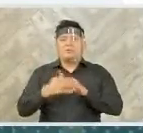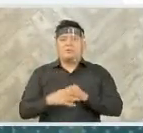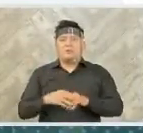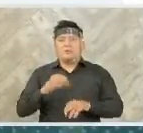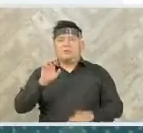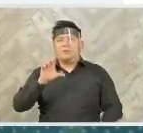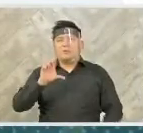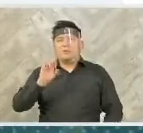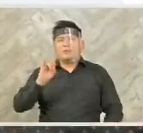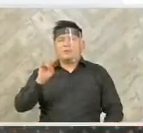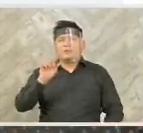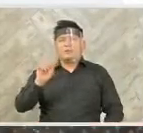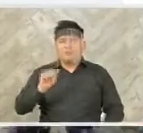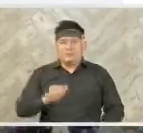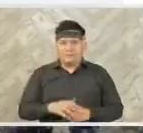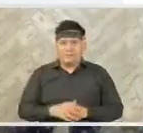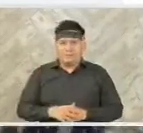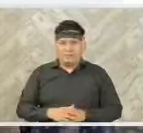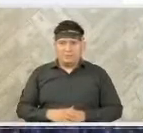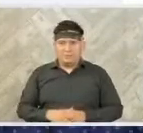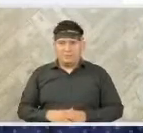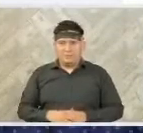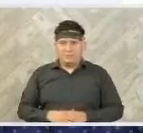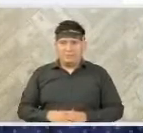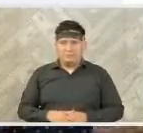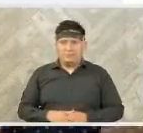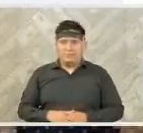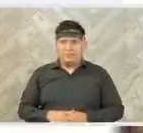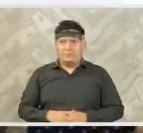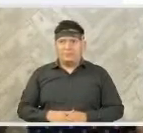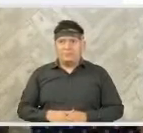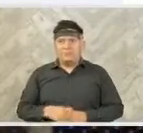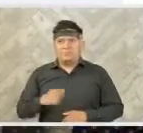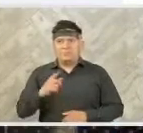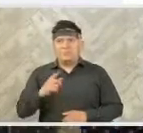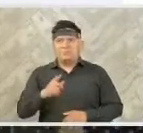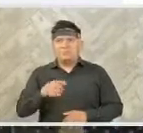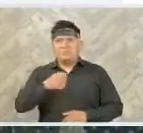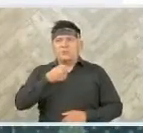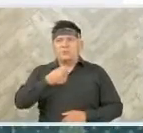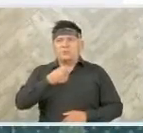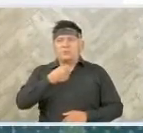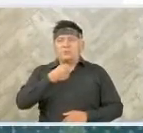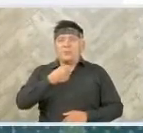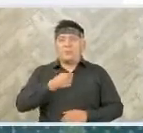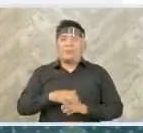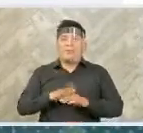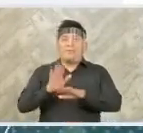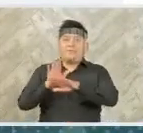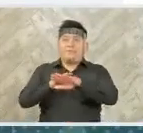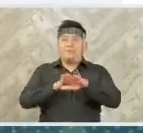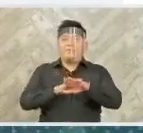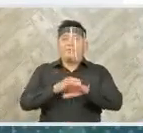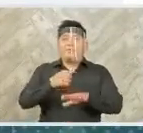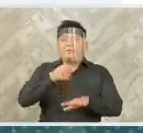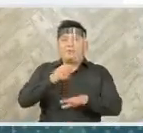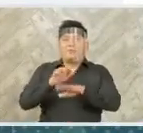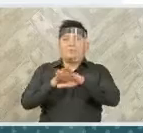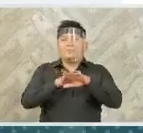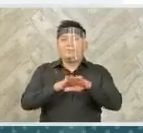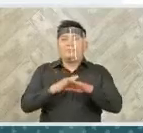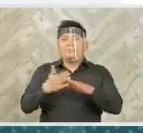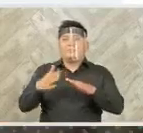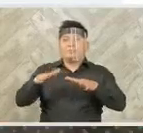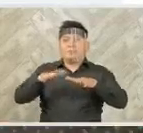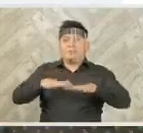Montoya. Muy bien, pues se nos adelantaron un poco a las noticias que tenemos, a las buenas noticias que tenemos para nuestra zona